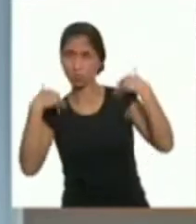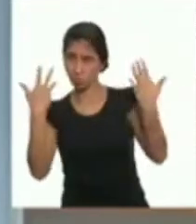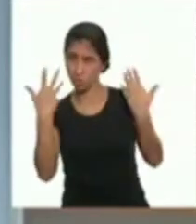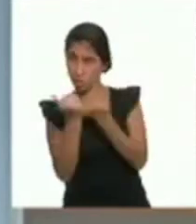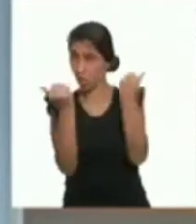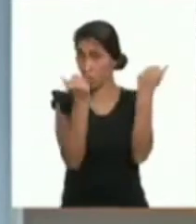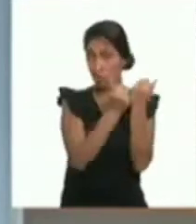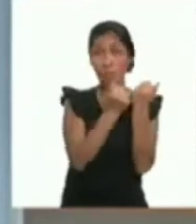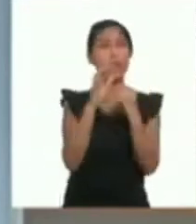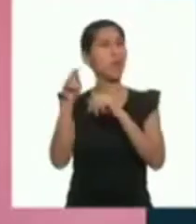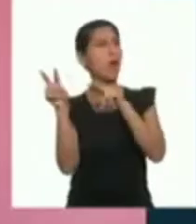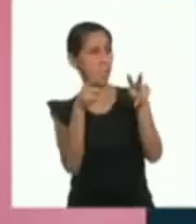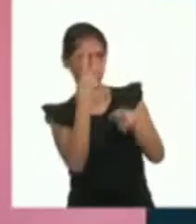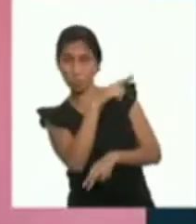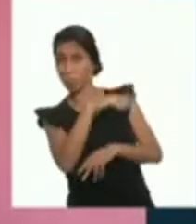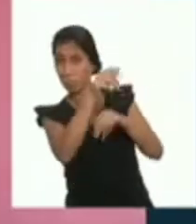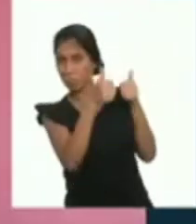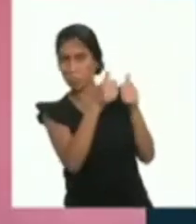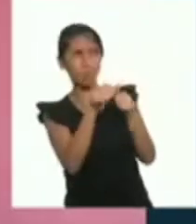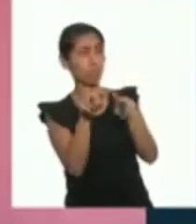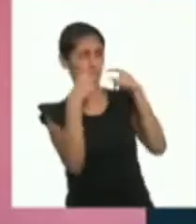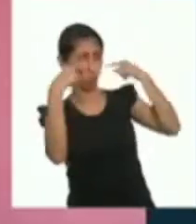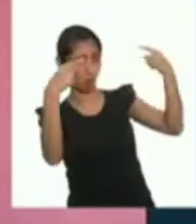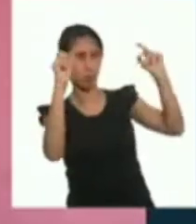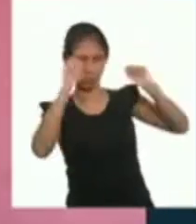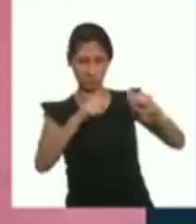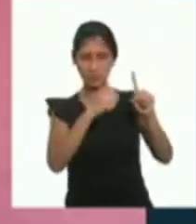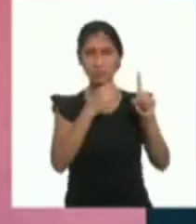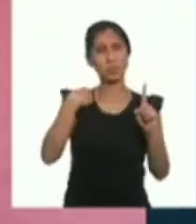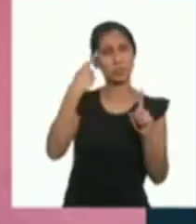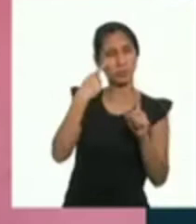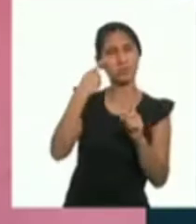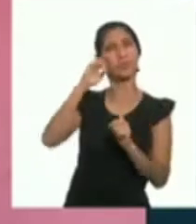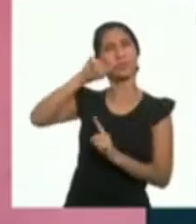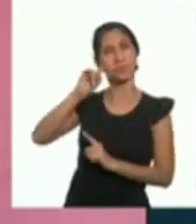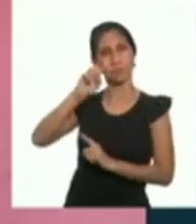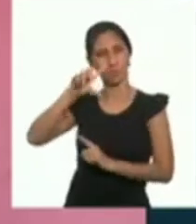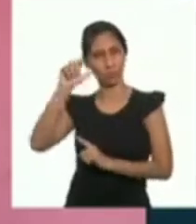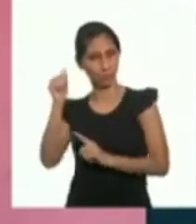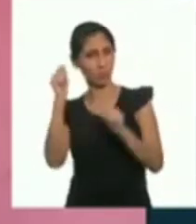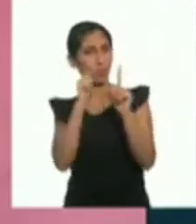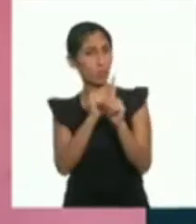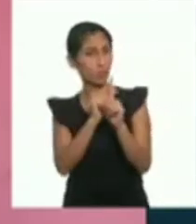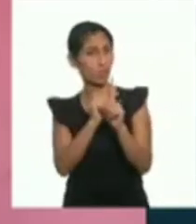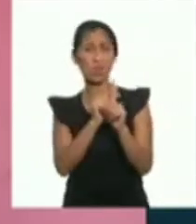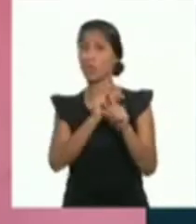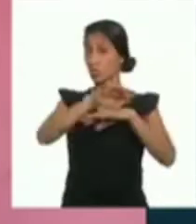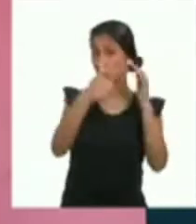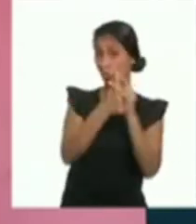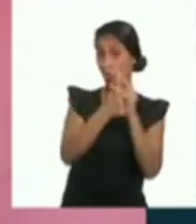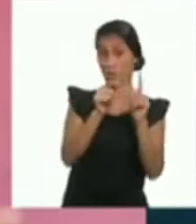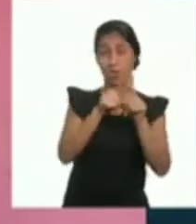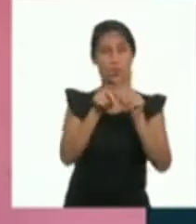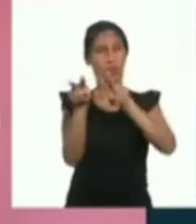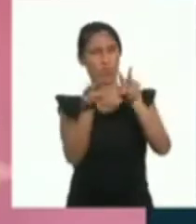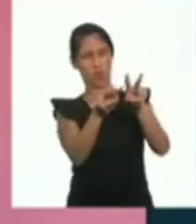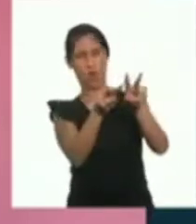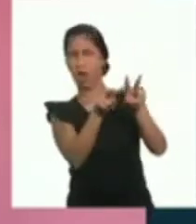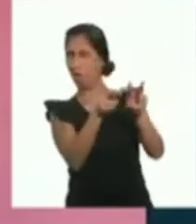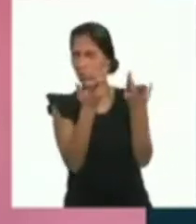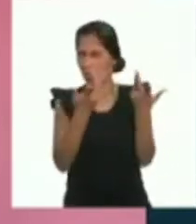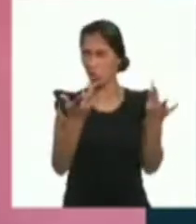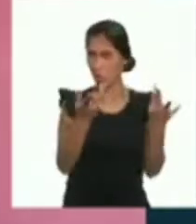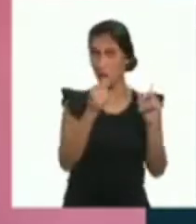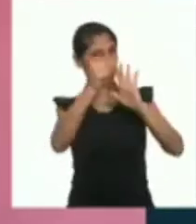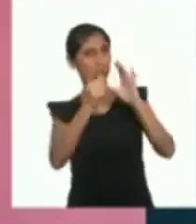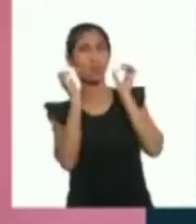aportes de alguna manera en especial? Sí, conozco a Julia Codecido, pintora que desde el indigenismo logra desarrollar escenas incluso